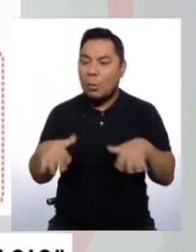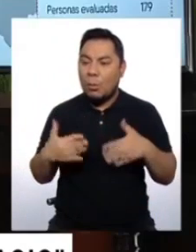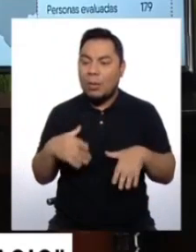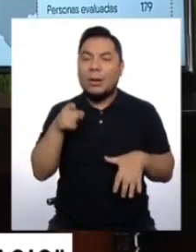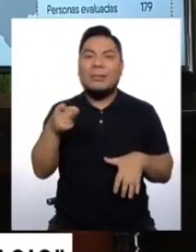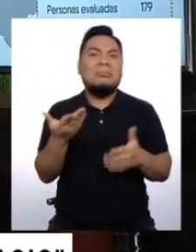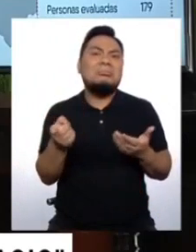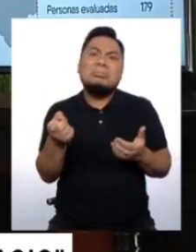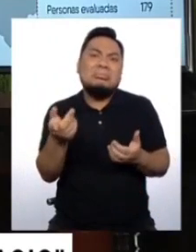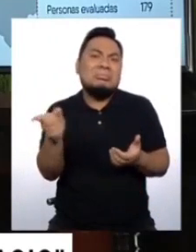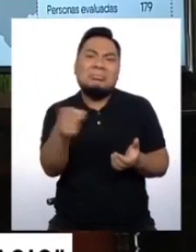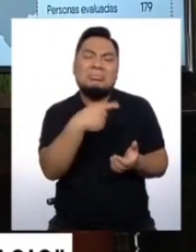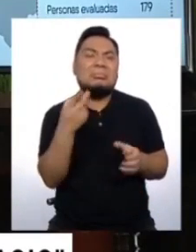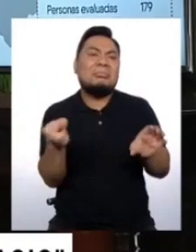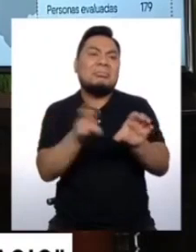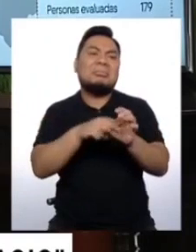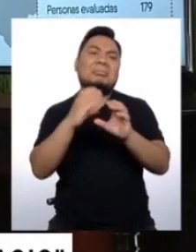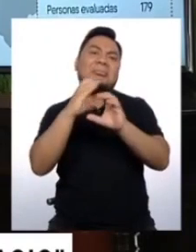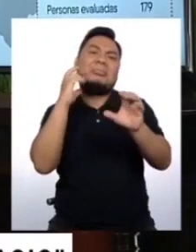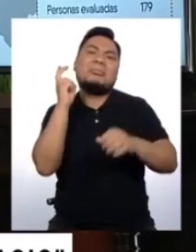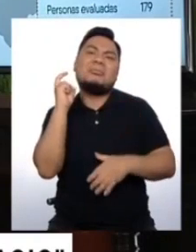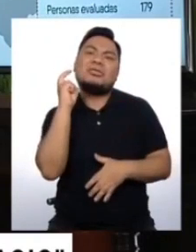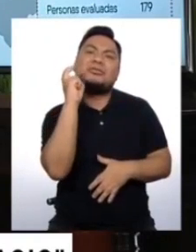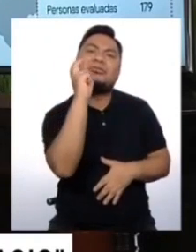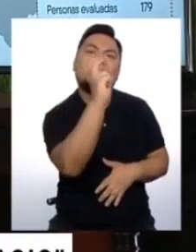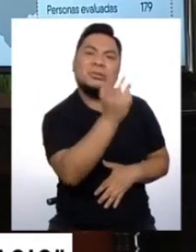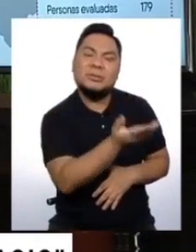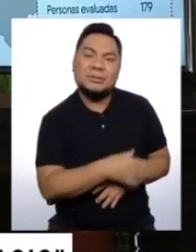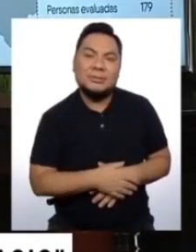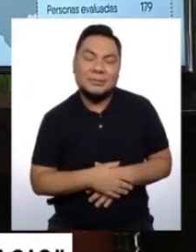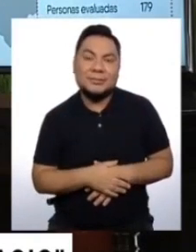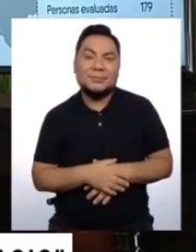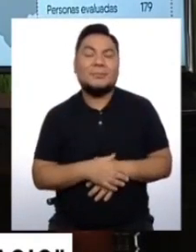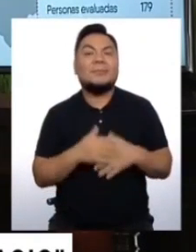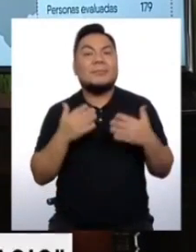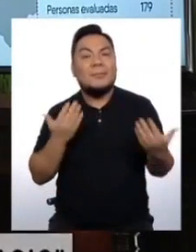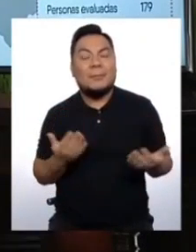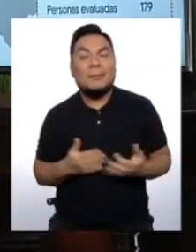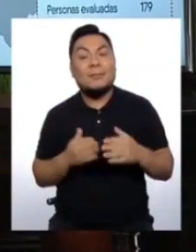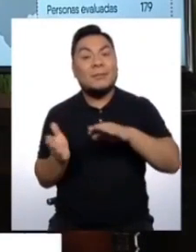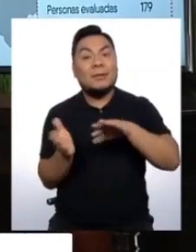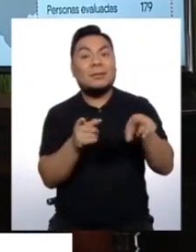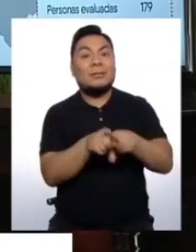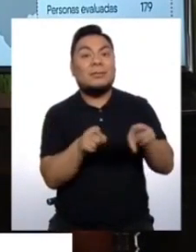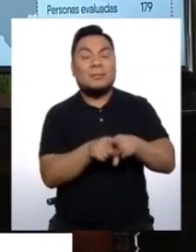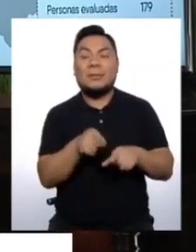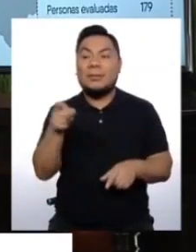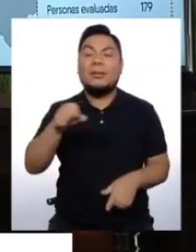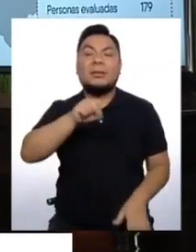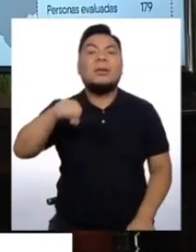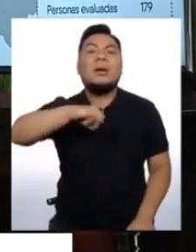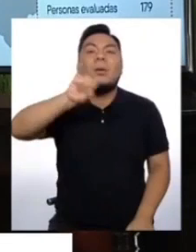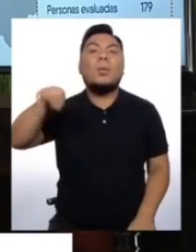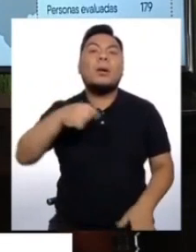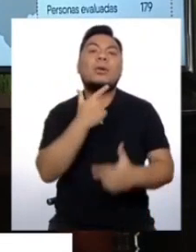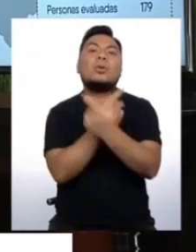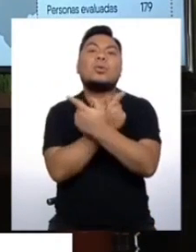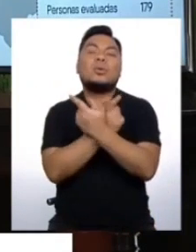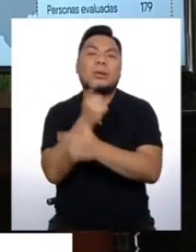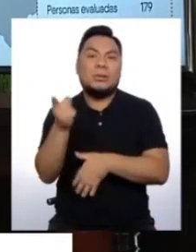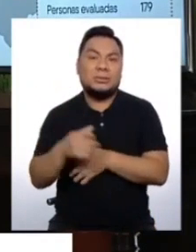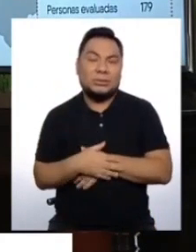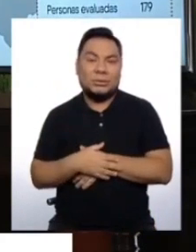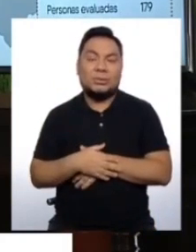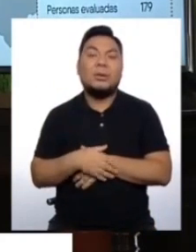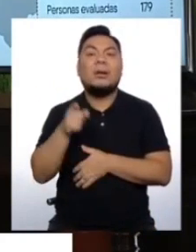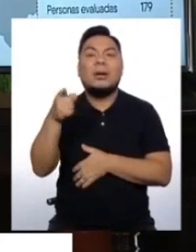tomar la línea 1. Y luego hemos ido a San Juan de Lurigancho, en la estación Caja de